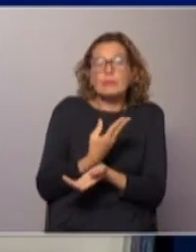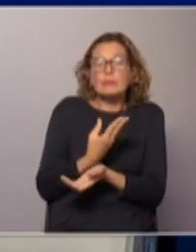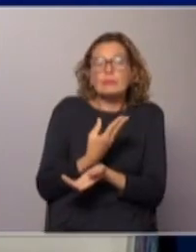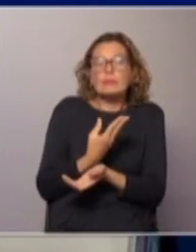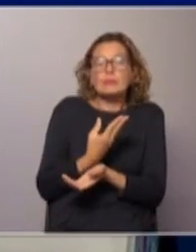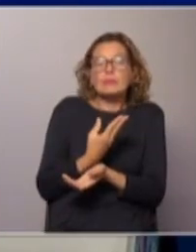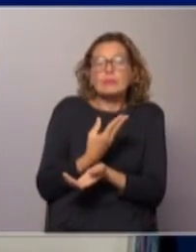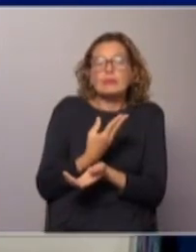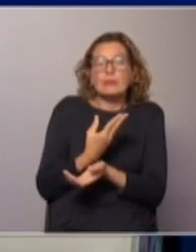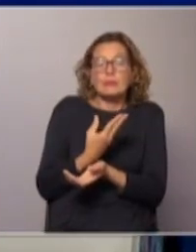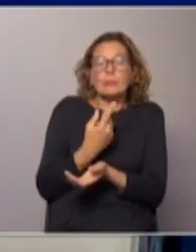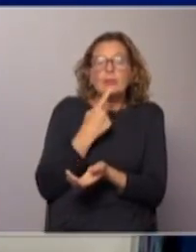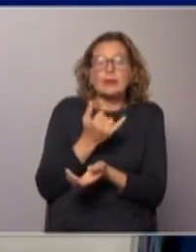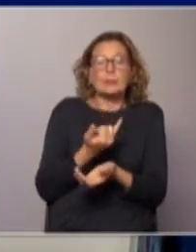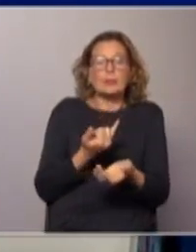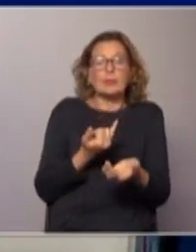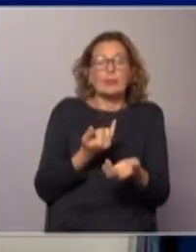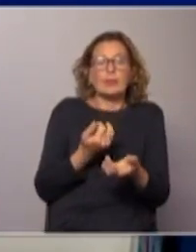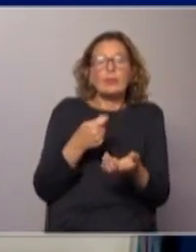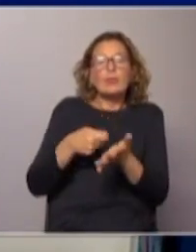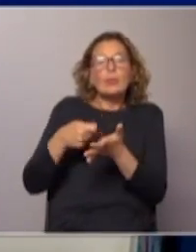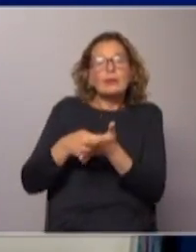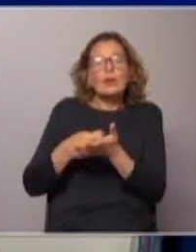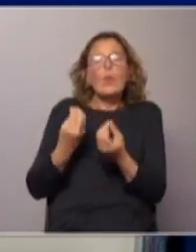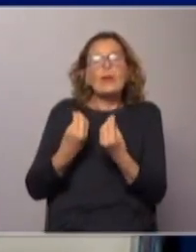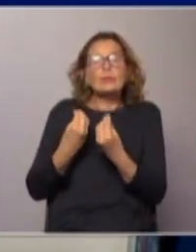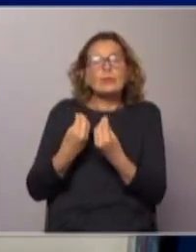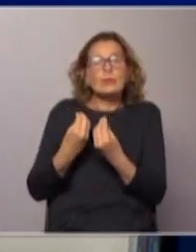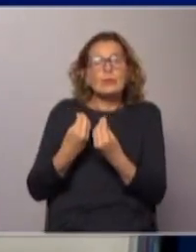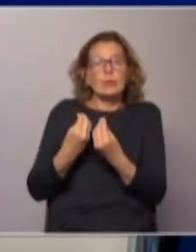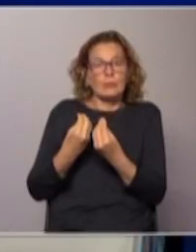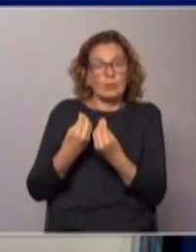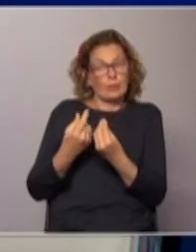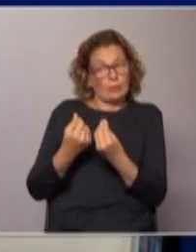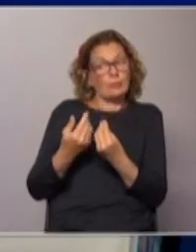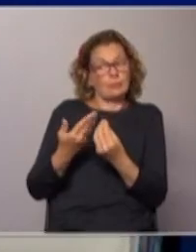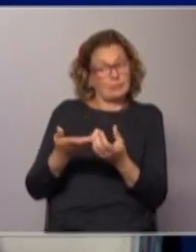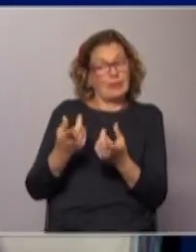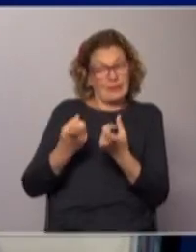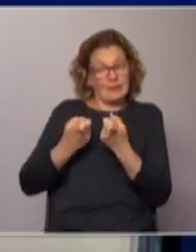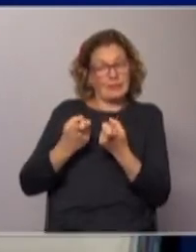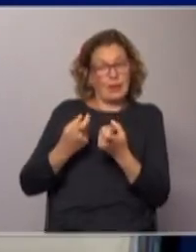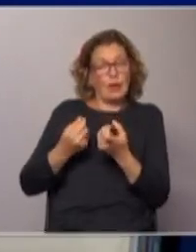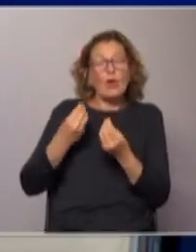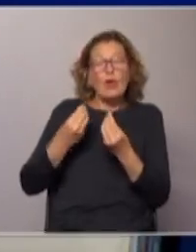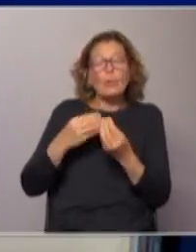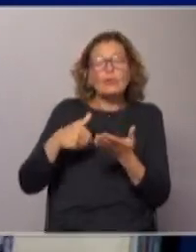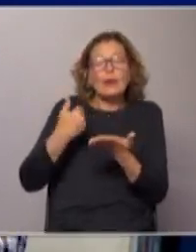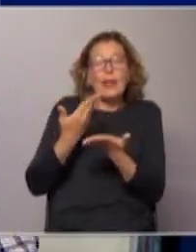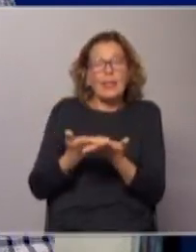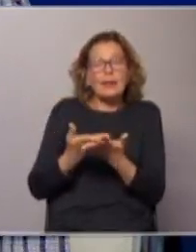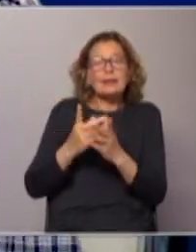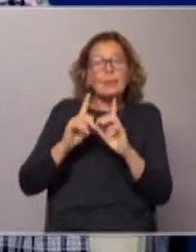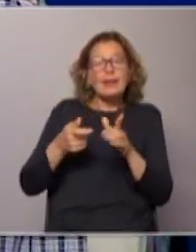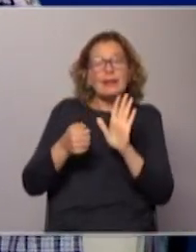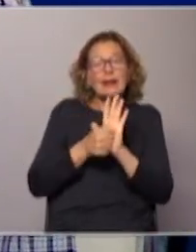a a cuánto va a costar esos recursos porque son con recursos requieren rentabilidad cómo se van a prestar y